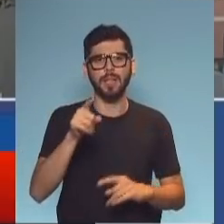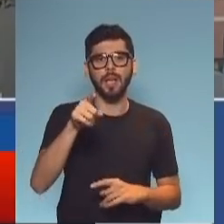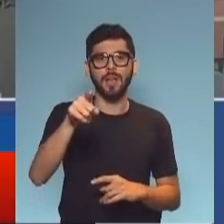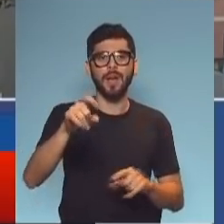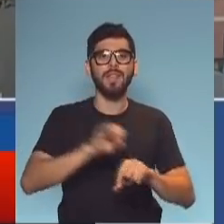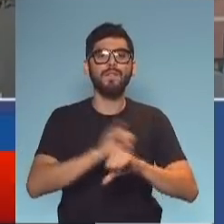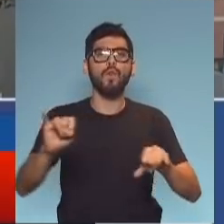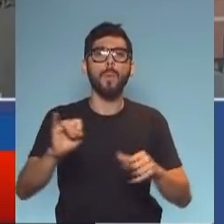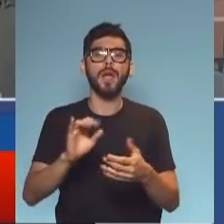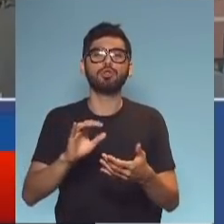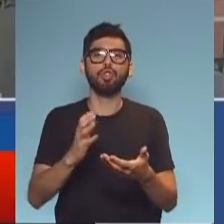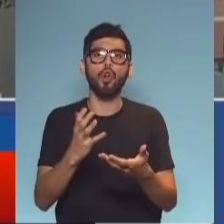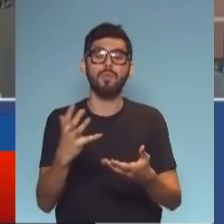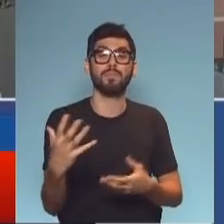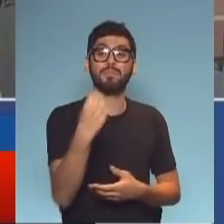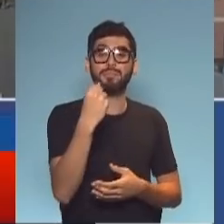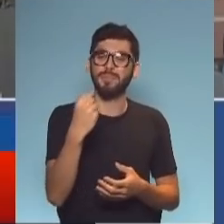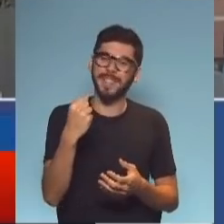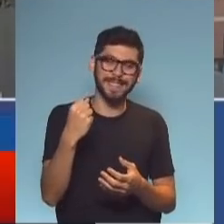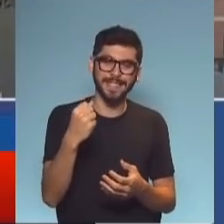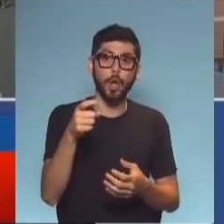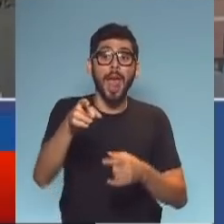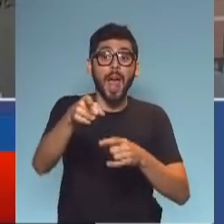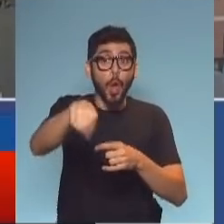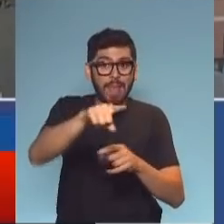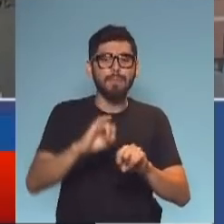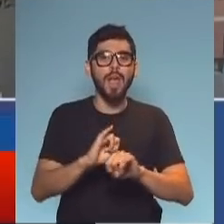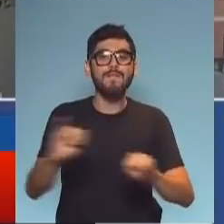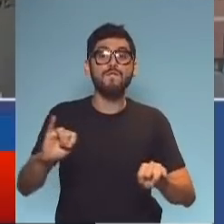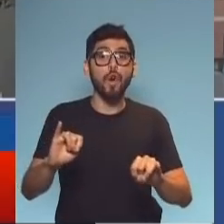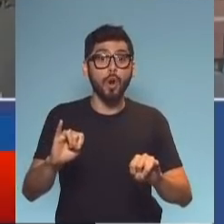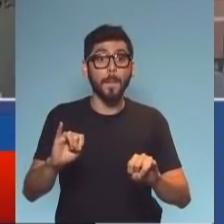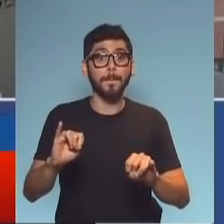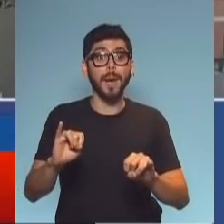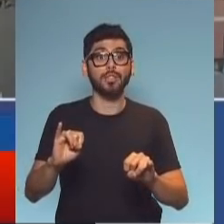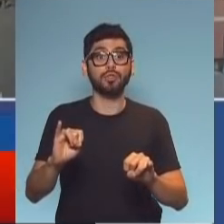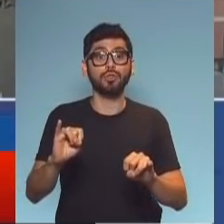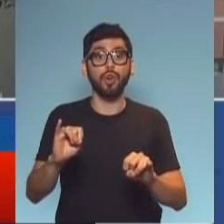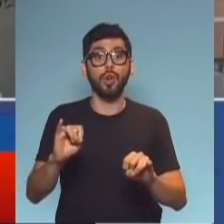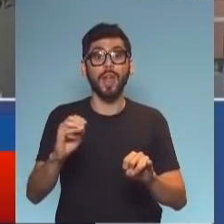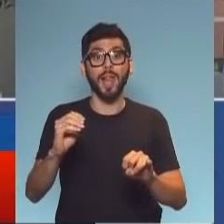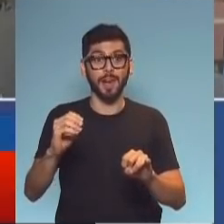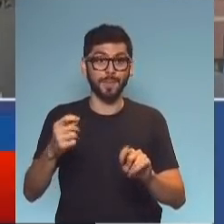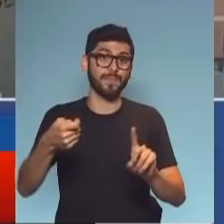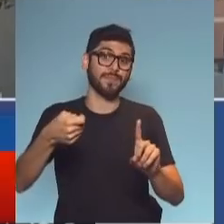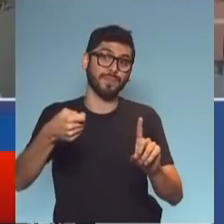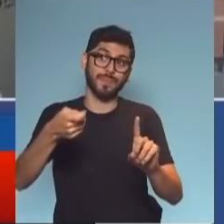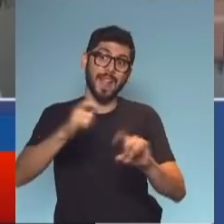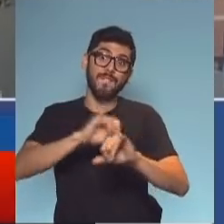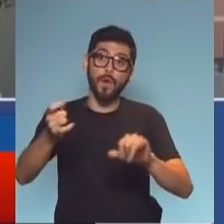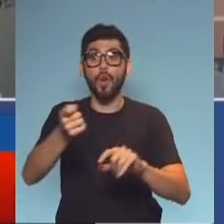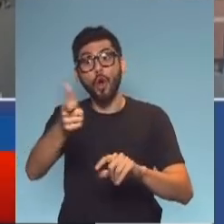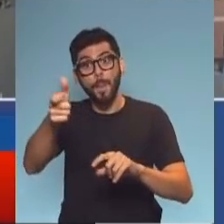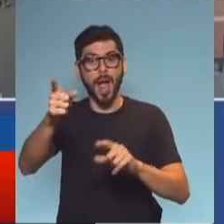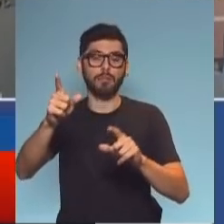acceso a la información. Y la información que les llega es la que compran a los grandes medios